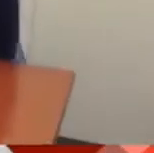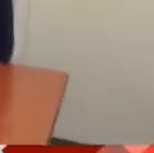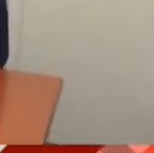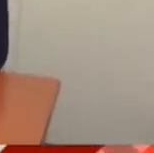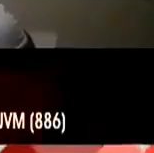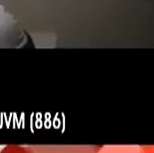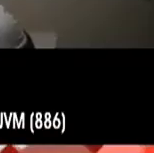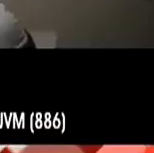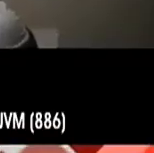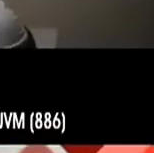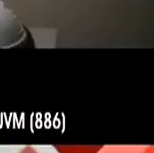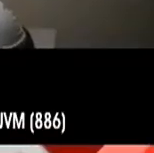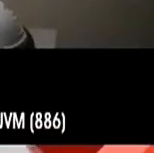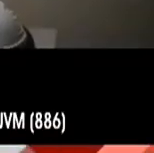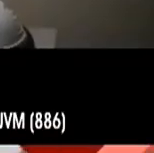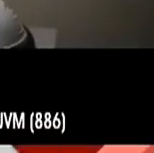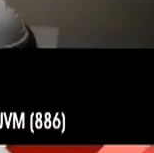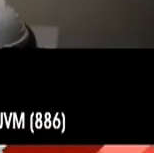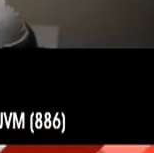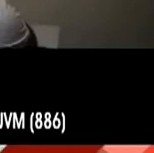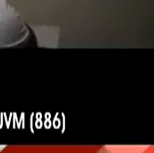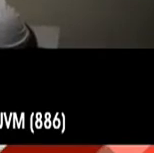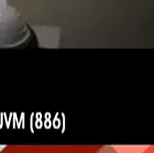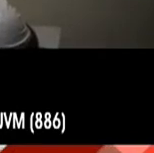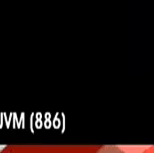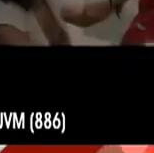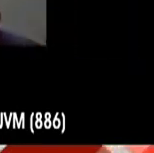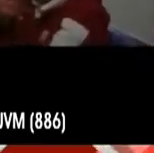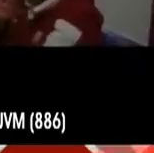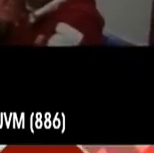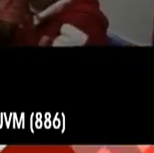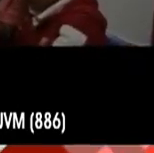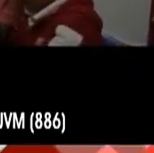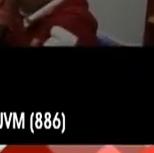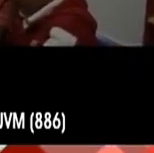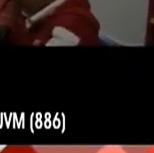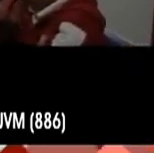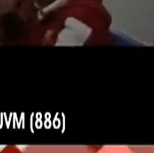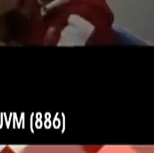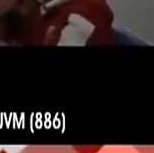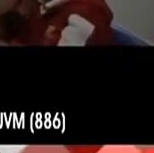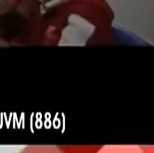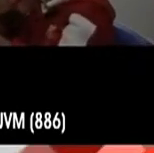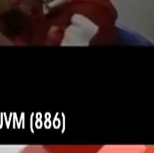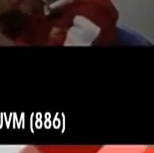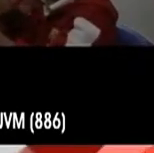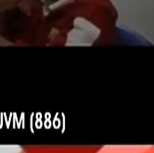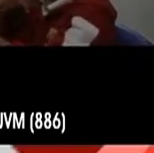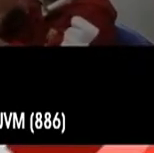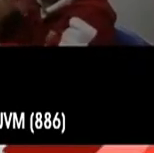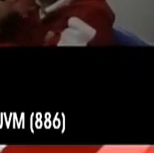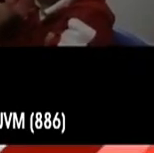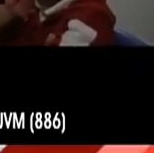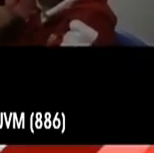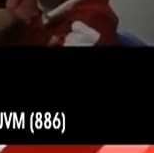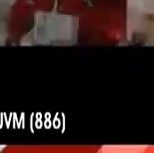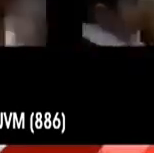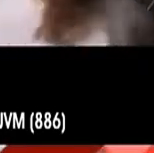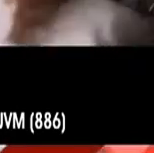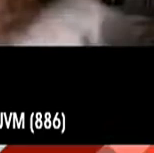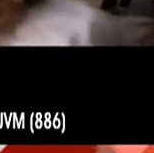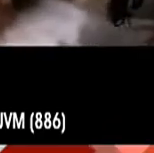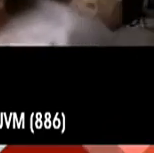contexto. Segundo, que son personas que tienen ciertas habilidades a nivel de comunicación, por ejemplo. Les es más o menos fácil